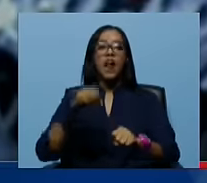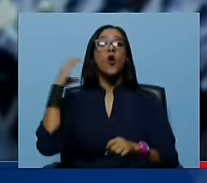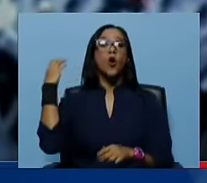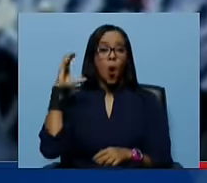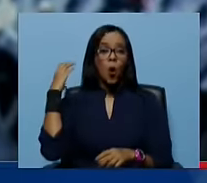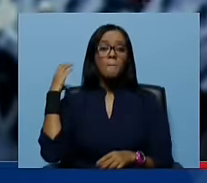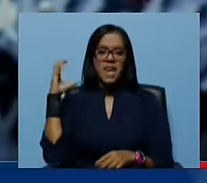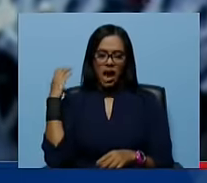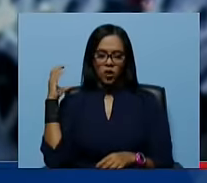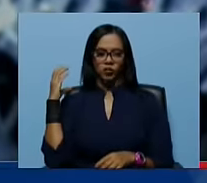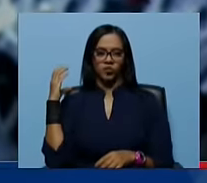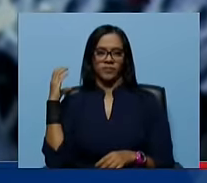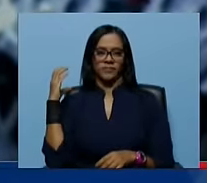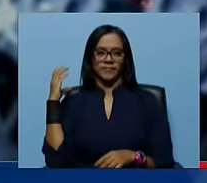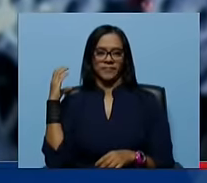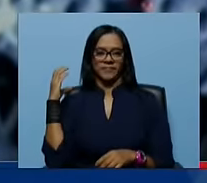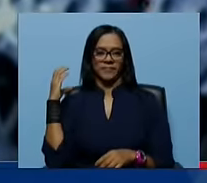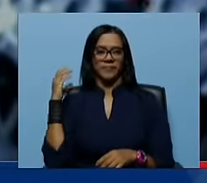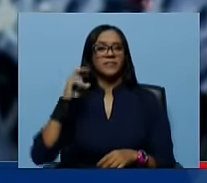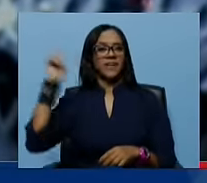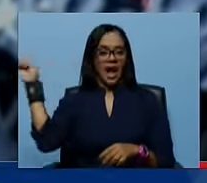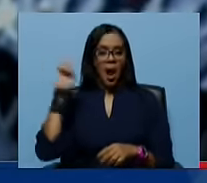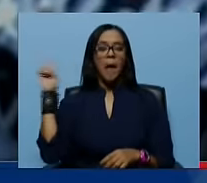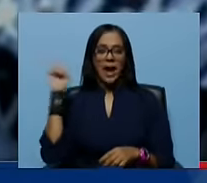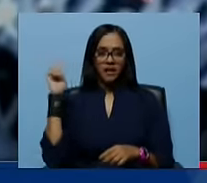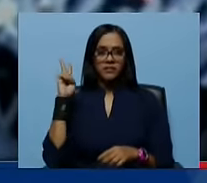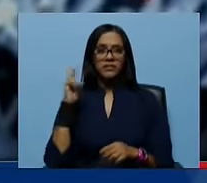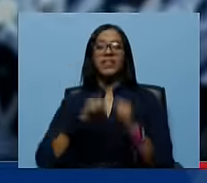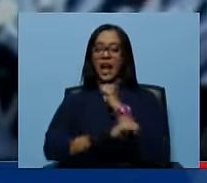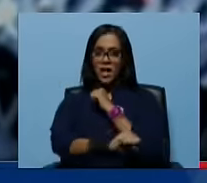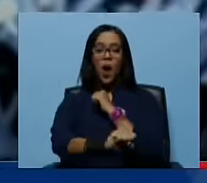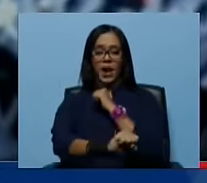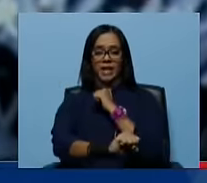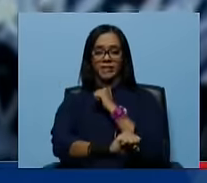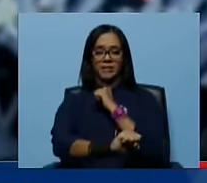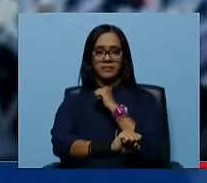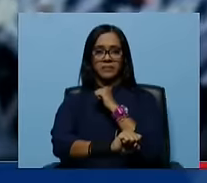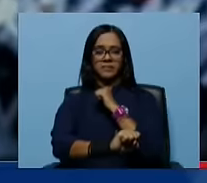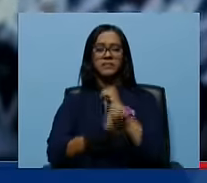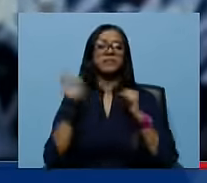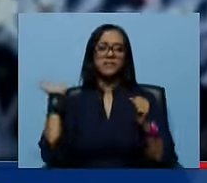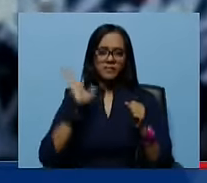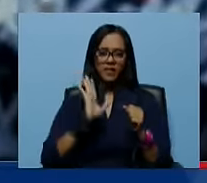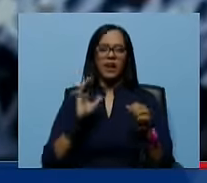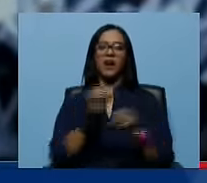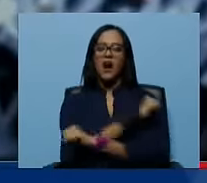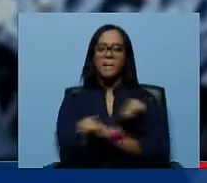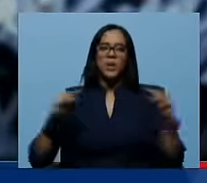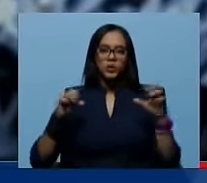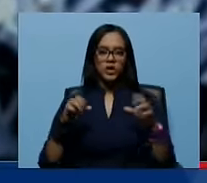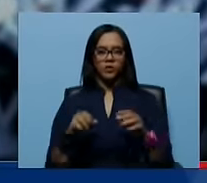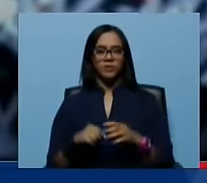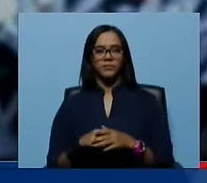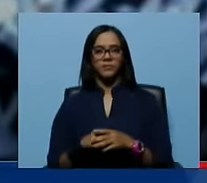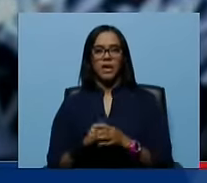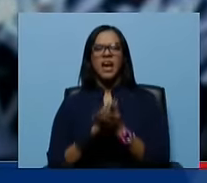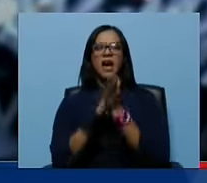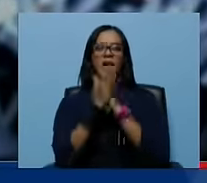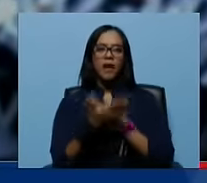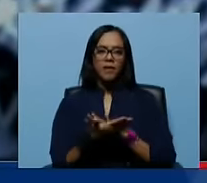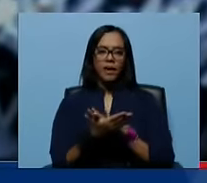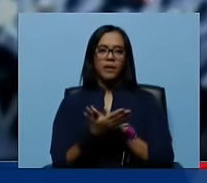colombianos y a los venezolanos traidores que venían con los explosivos a acabar con